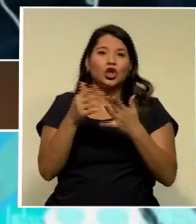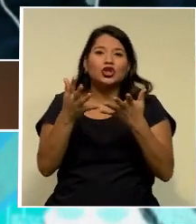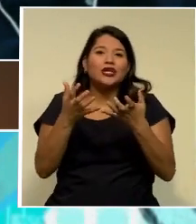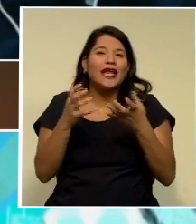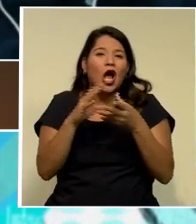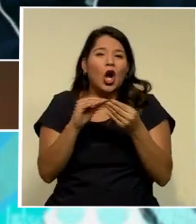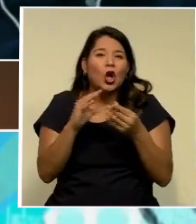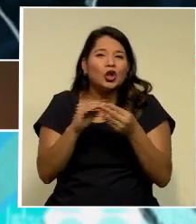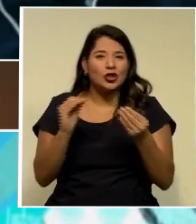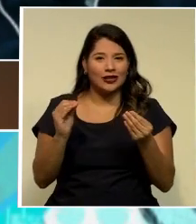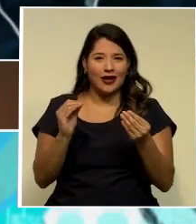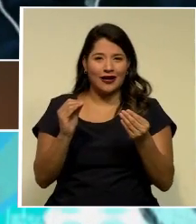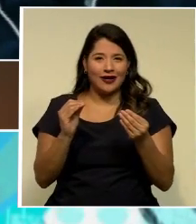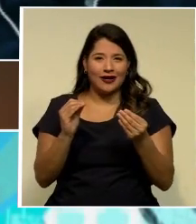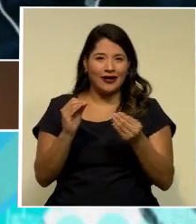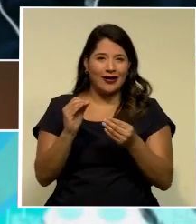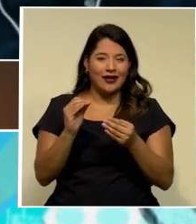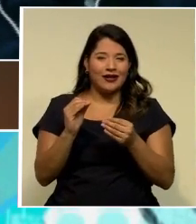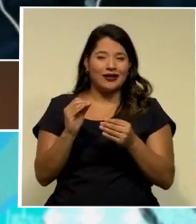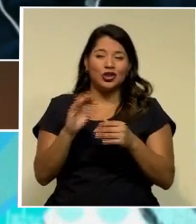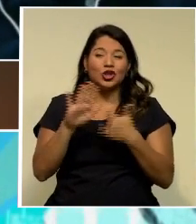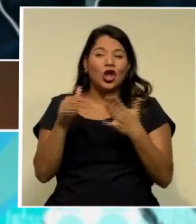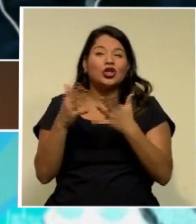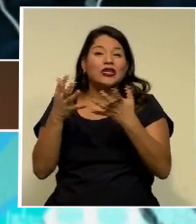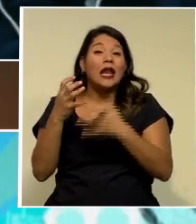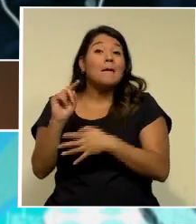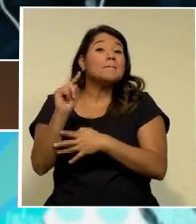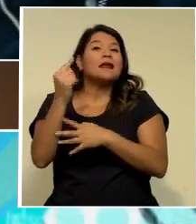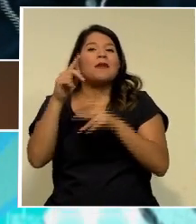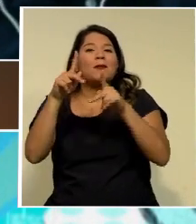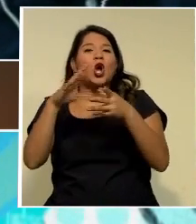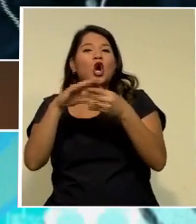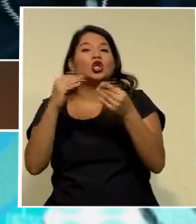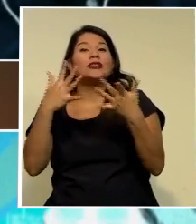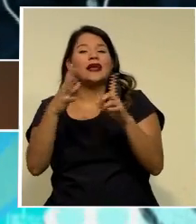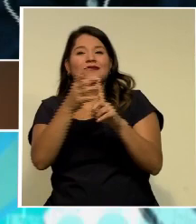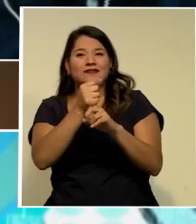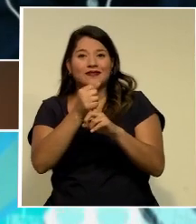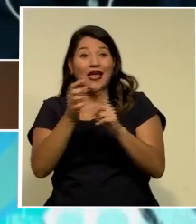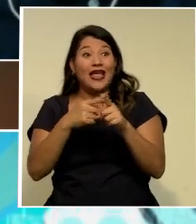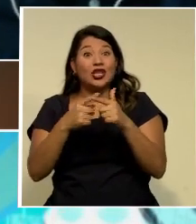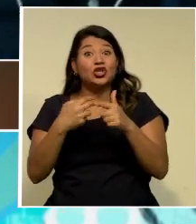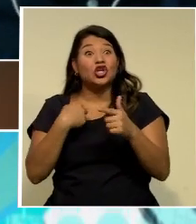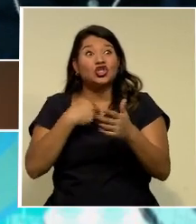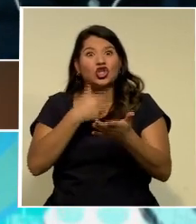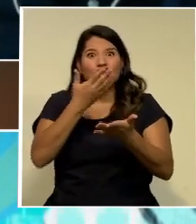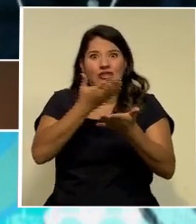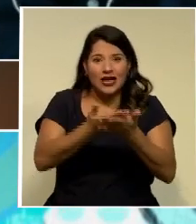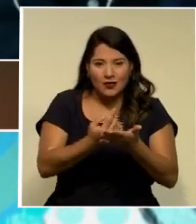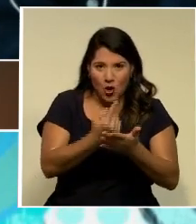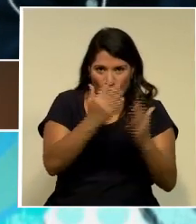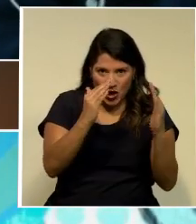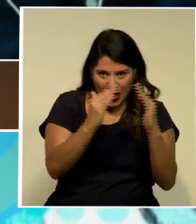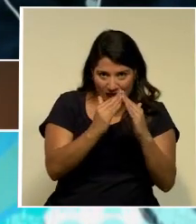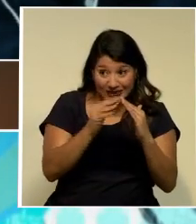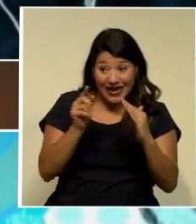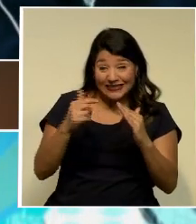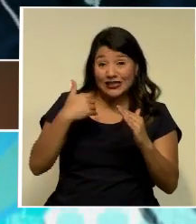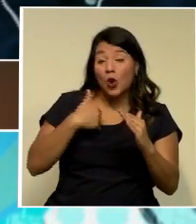momento en que lo detuvieran, ¿verdad? Entonces esta es una de las casas donde nosotros llegamos porque él tenía varias casas en el centro de